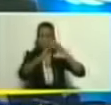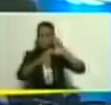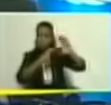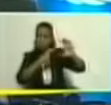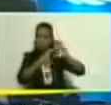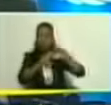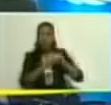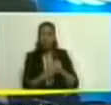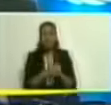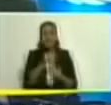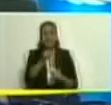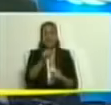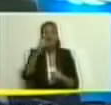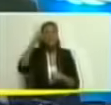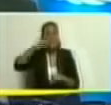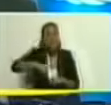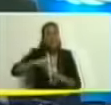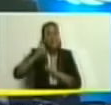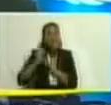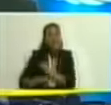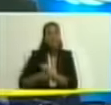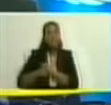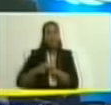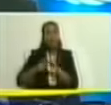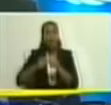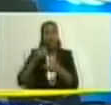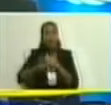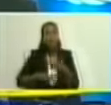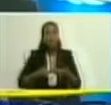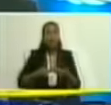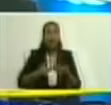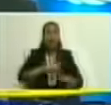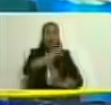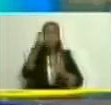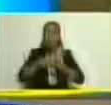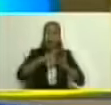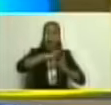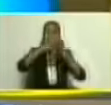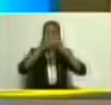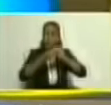y que debemos avanzar hacia el concepto de la complementariedad,